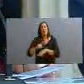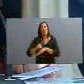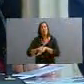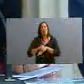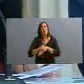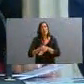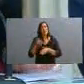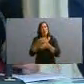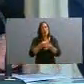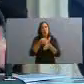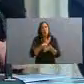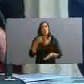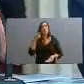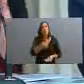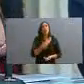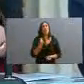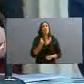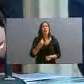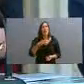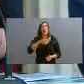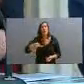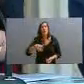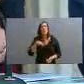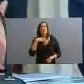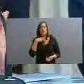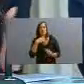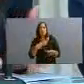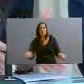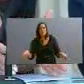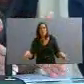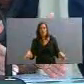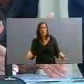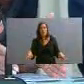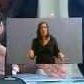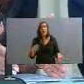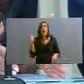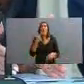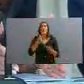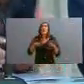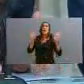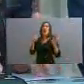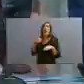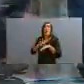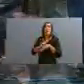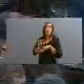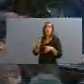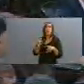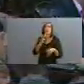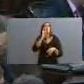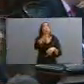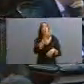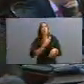de lucha contra la delincuencia y con la... No diciendo no tenemos responsabilidad del Gobierno Nacional, no. Diciendo